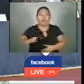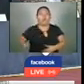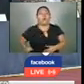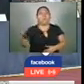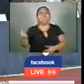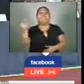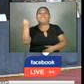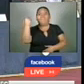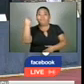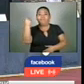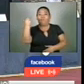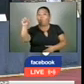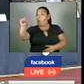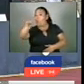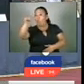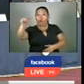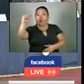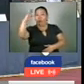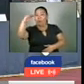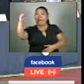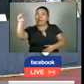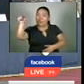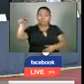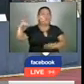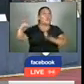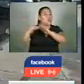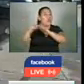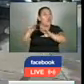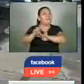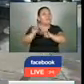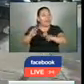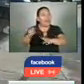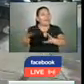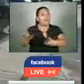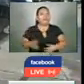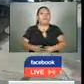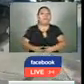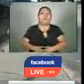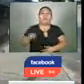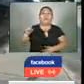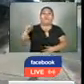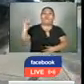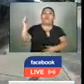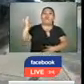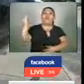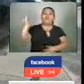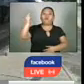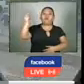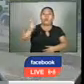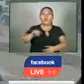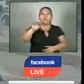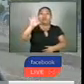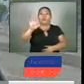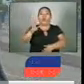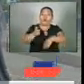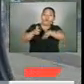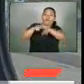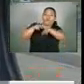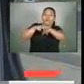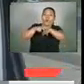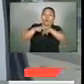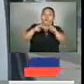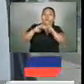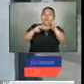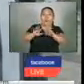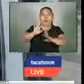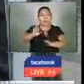entendemos que en otros países también la necesitan. Estos helicópteros tienen capacidad de hasta 5 tripulantes. En los